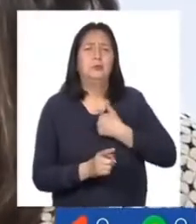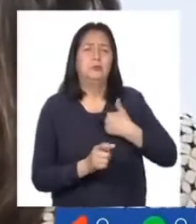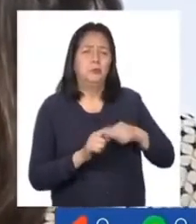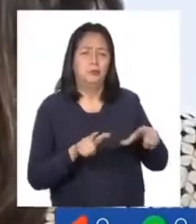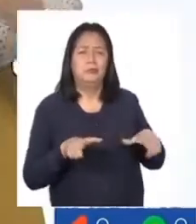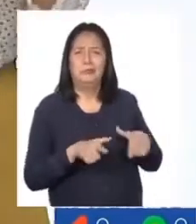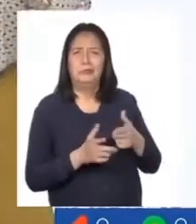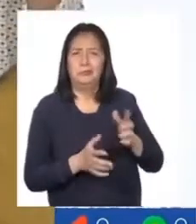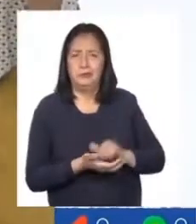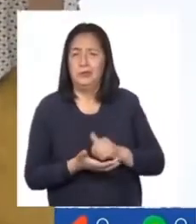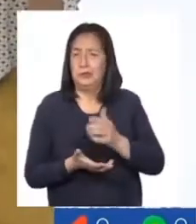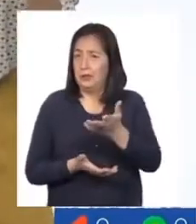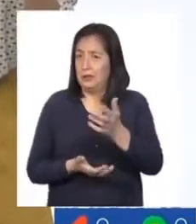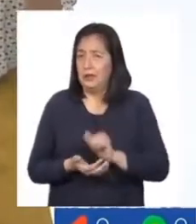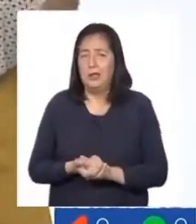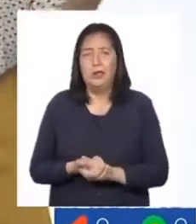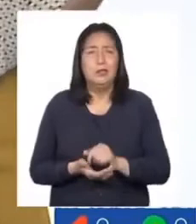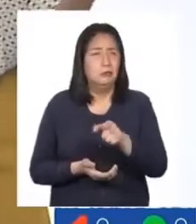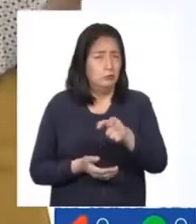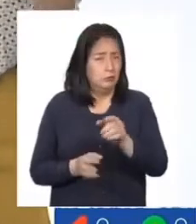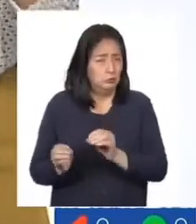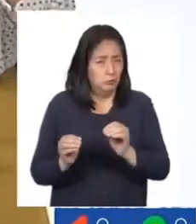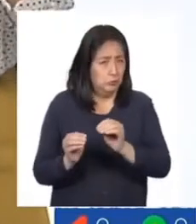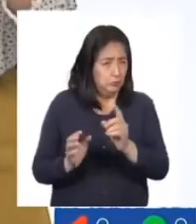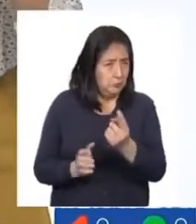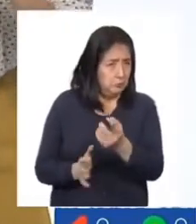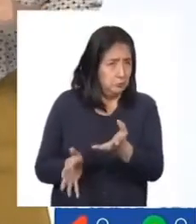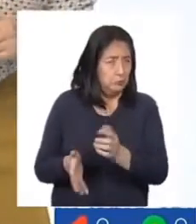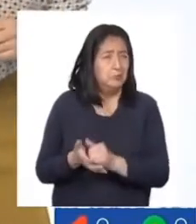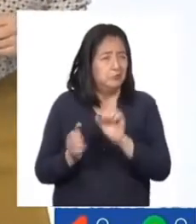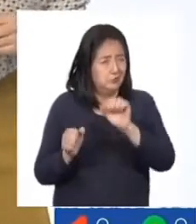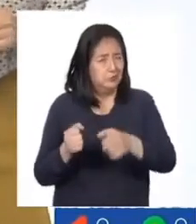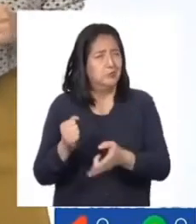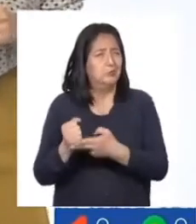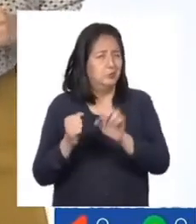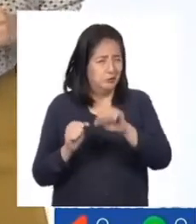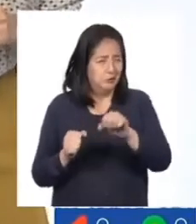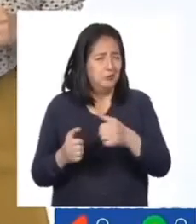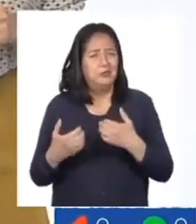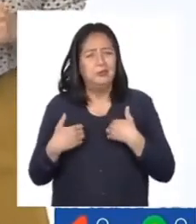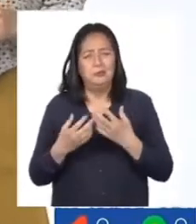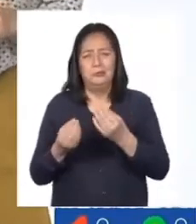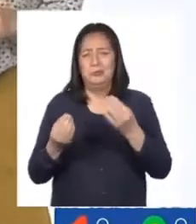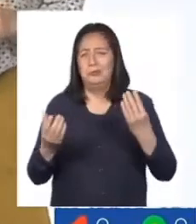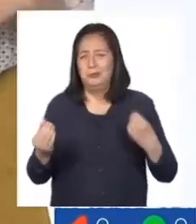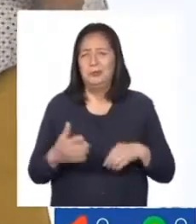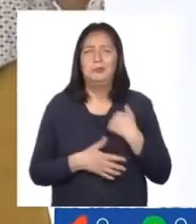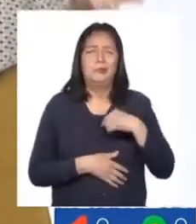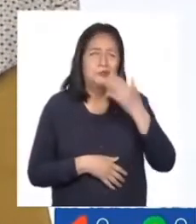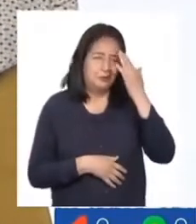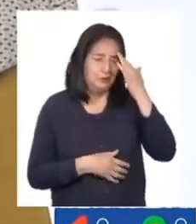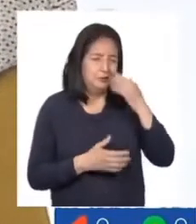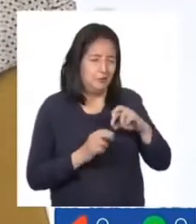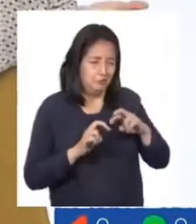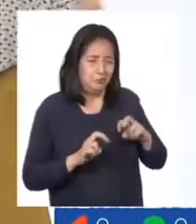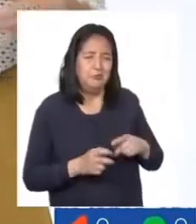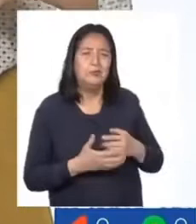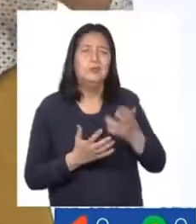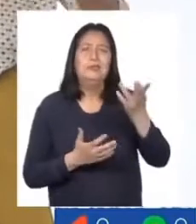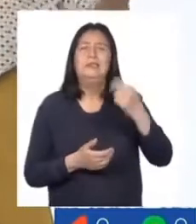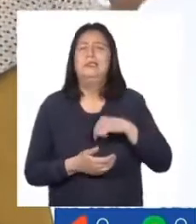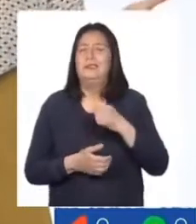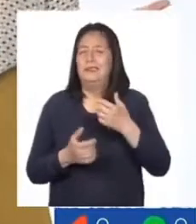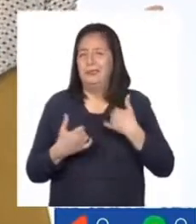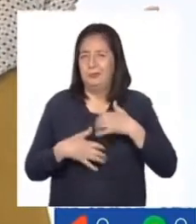personal. Hagan un movimiento único. Seguro que ahí tienen mucho por explorar y por divertirse. Si bien podemos